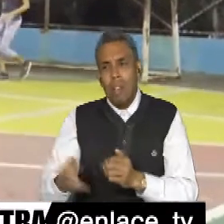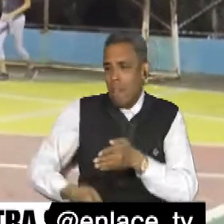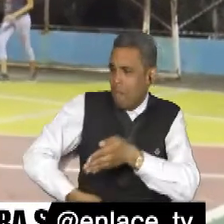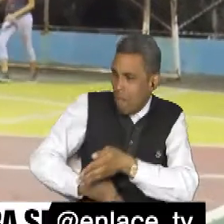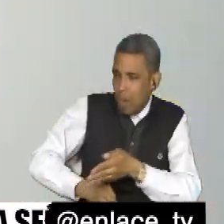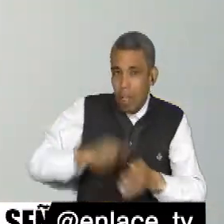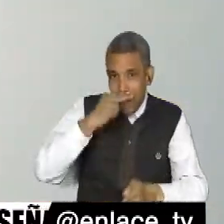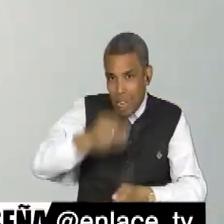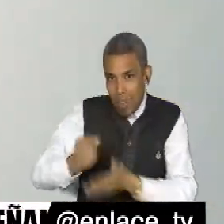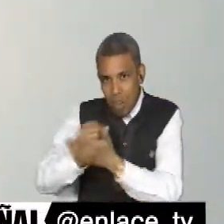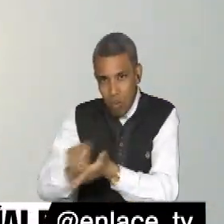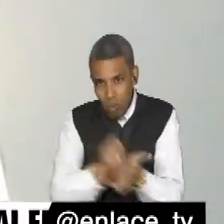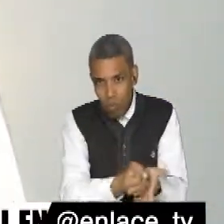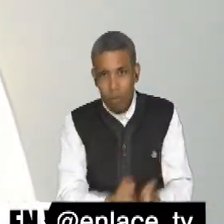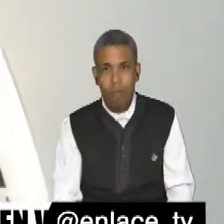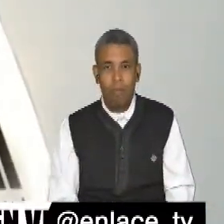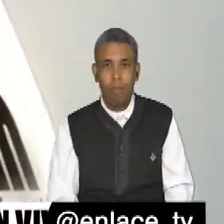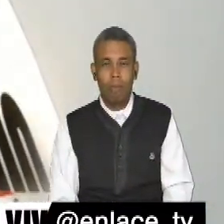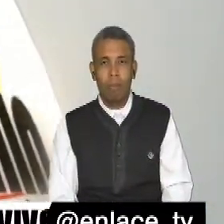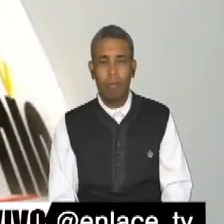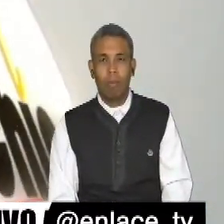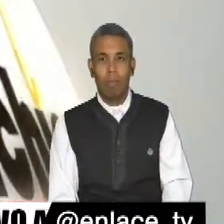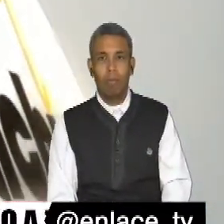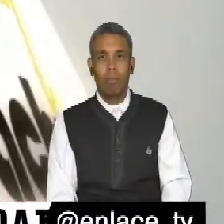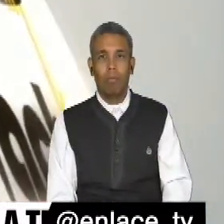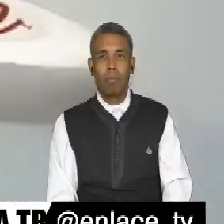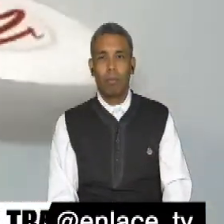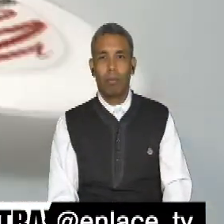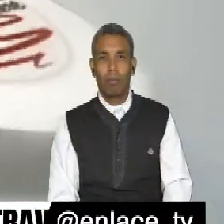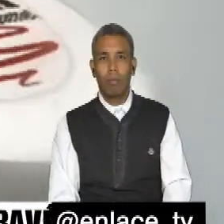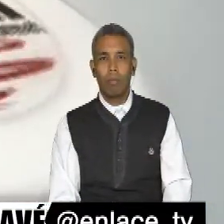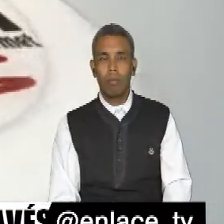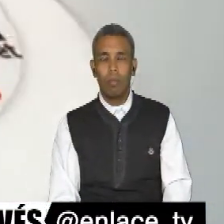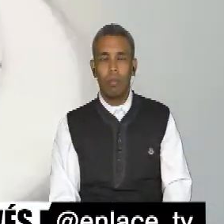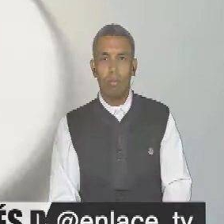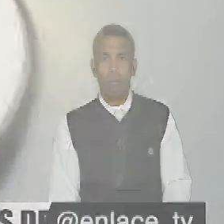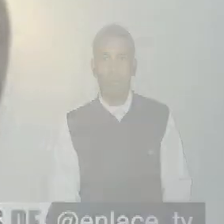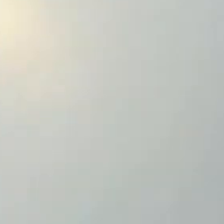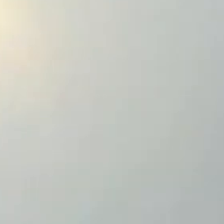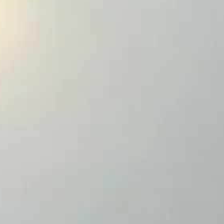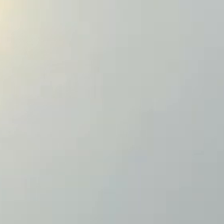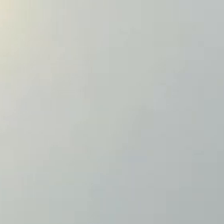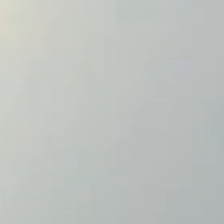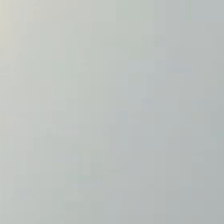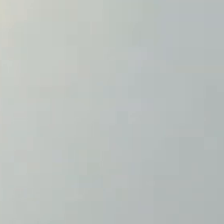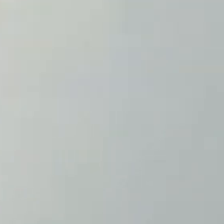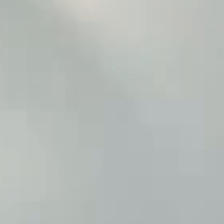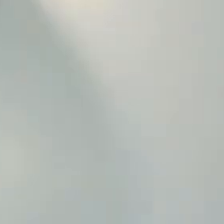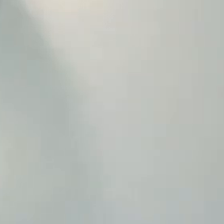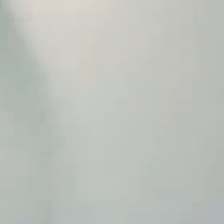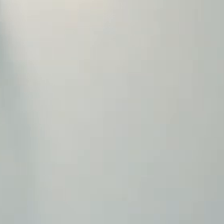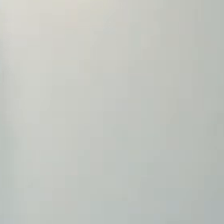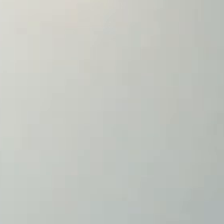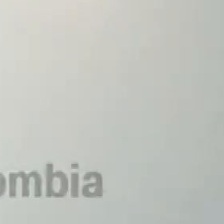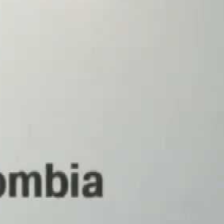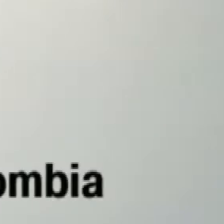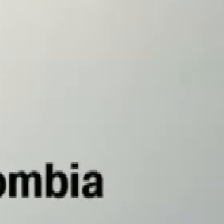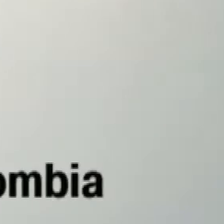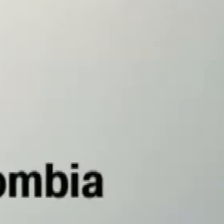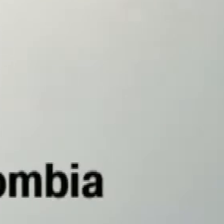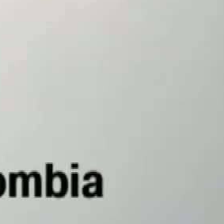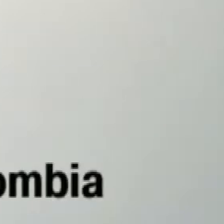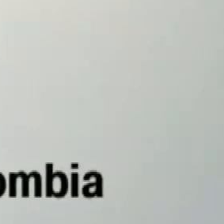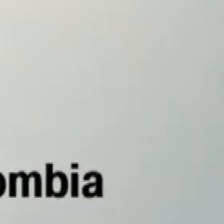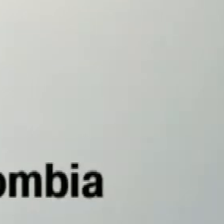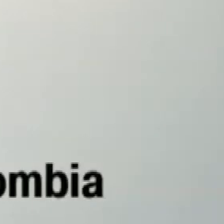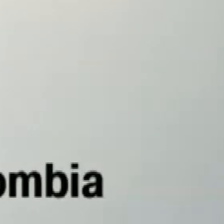deportiva. Hasta aquí los deportes, con el patrocinio de Restaurante El Machín Gourmet, ahora en su nueva sede en el barrio